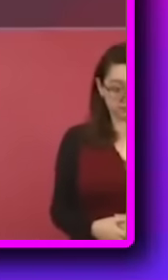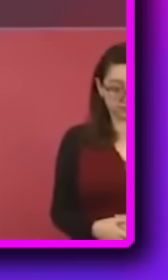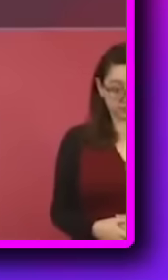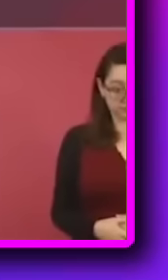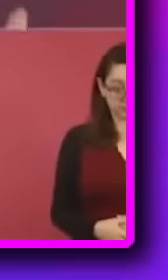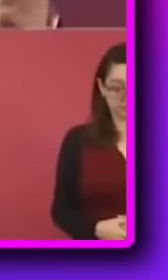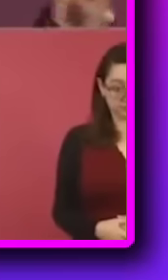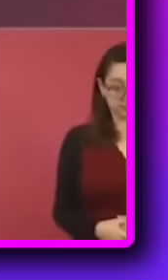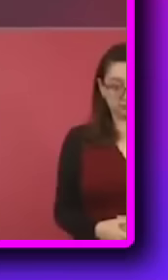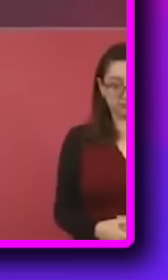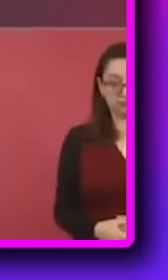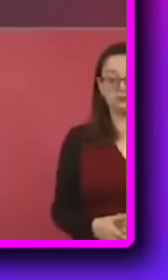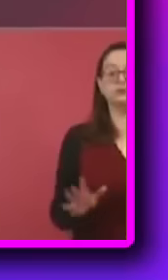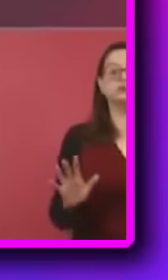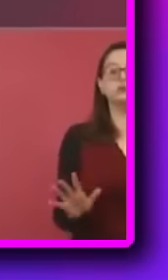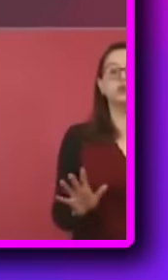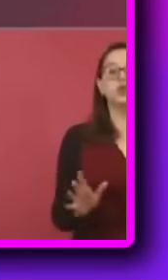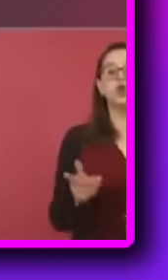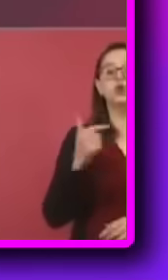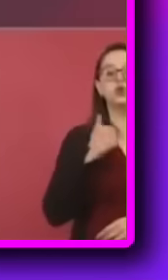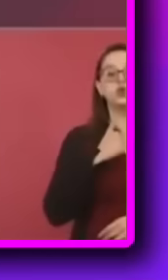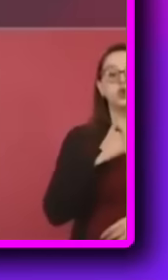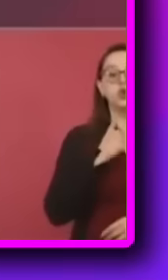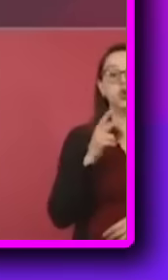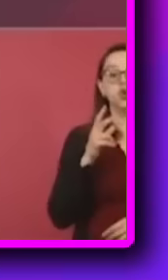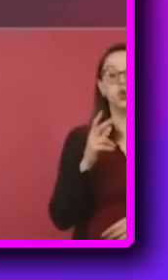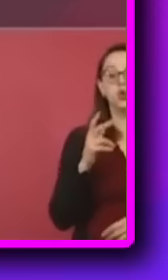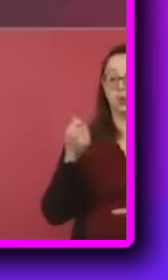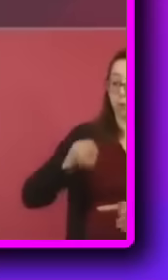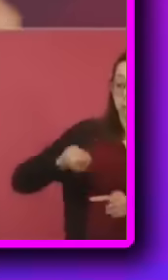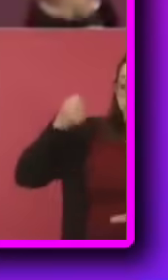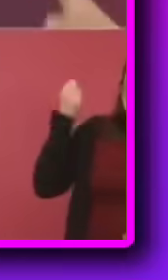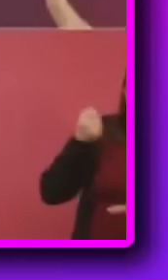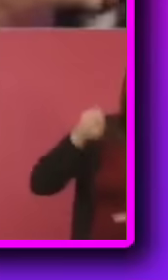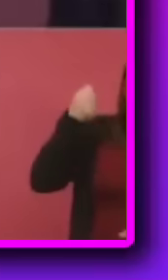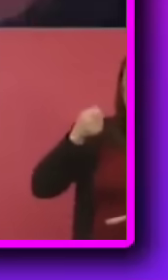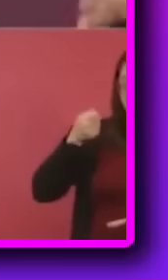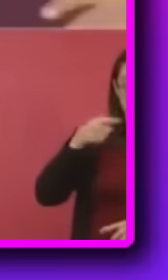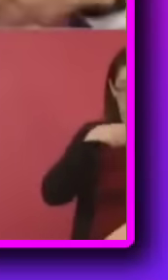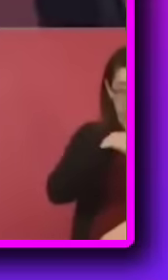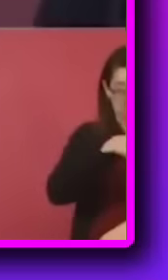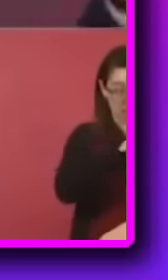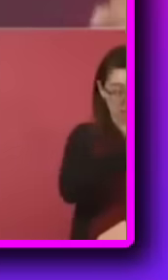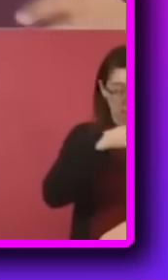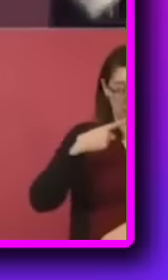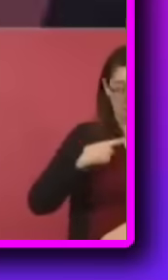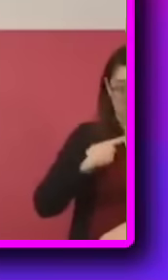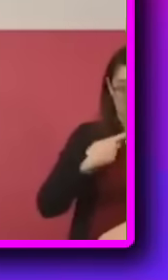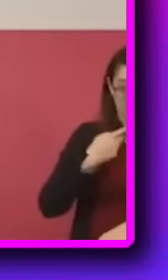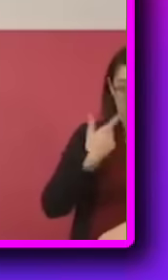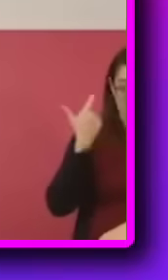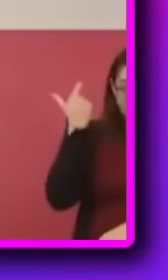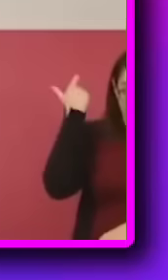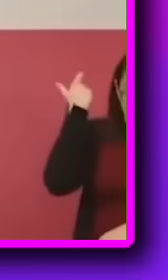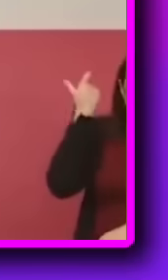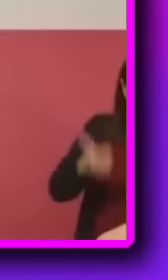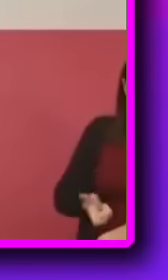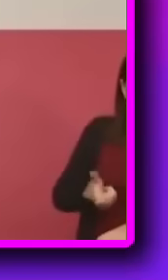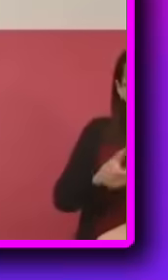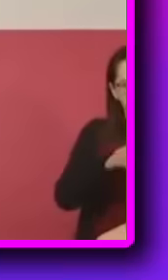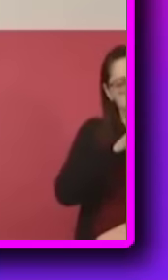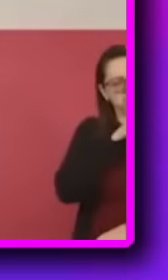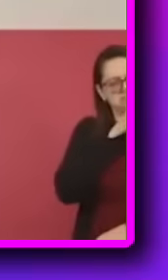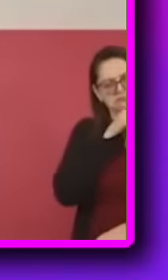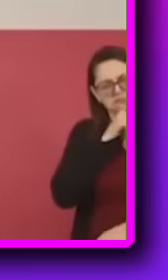de Palacio Nacional y dice que porque le cobró los impuestos a Salinas Pliego, esto es una campaña de TV Azteca en contra de